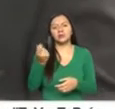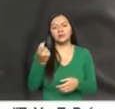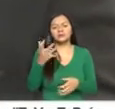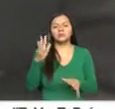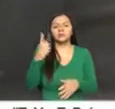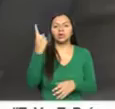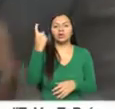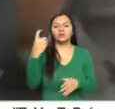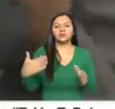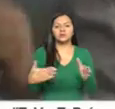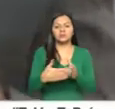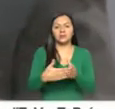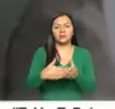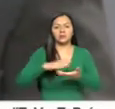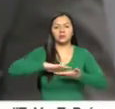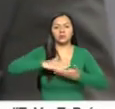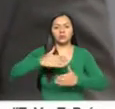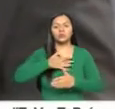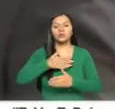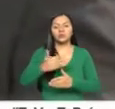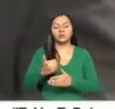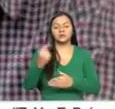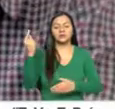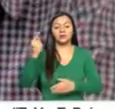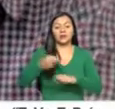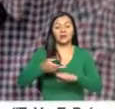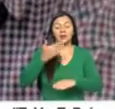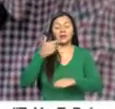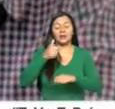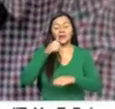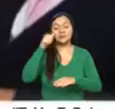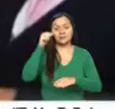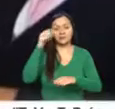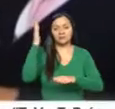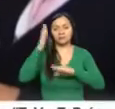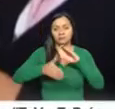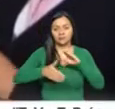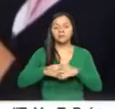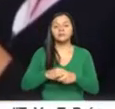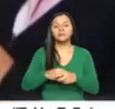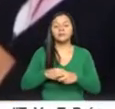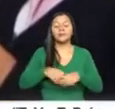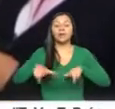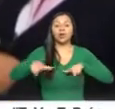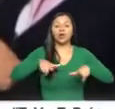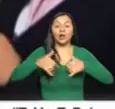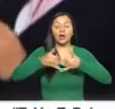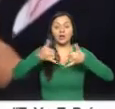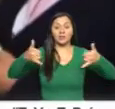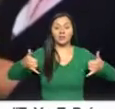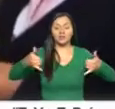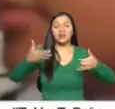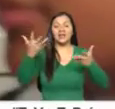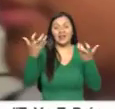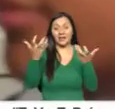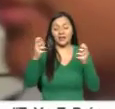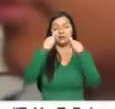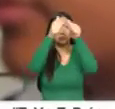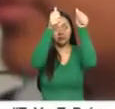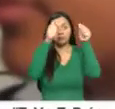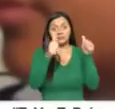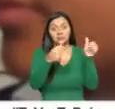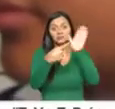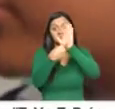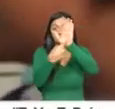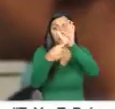casi 11.000 cuentas creadas al día de ayer. Los locales comerciales y empresas que aceptan transacciones a través